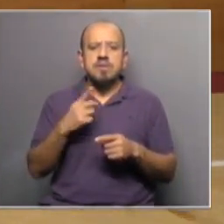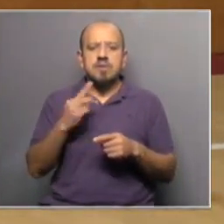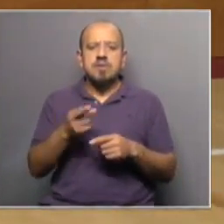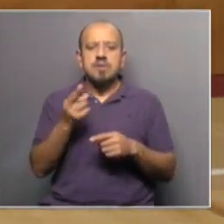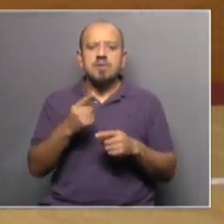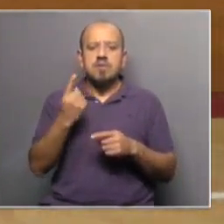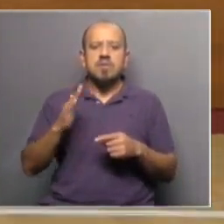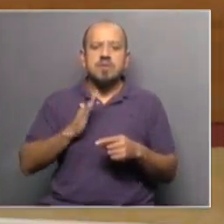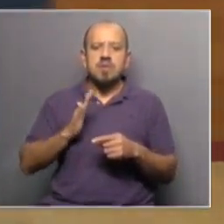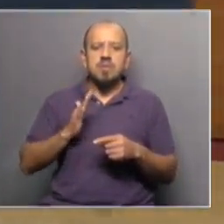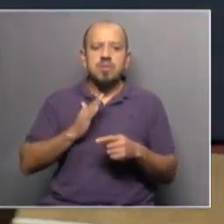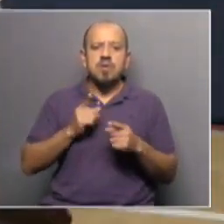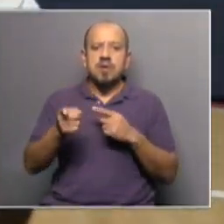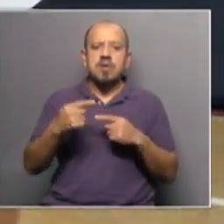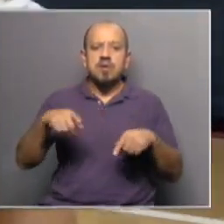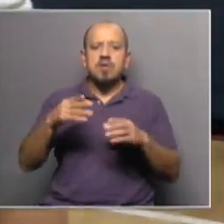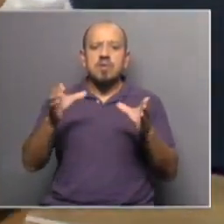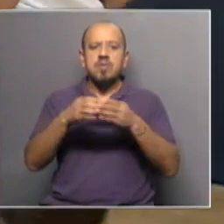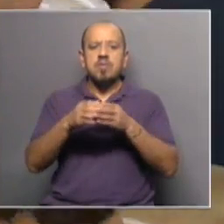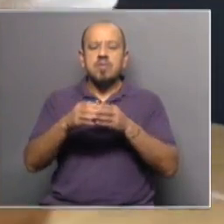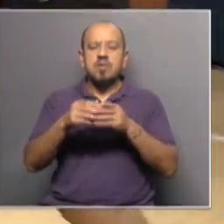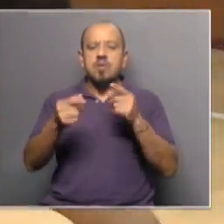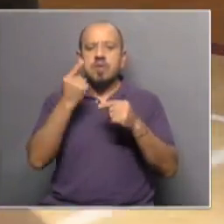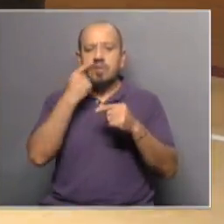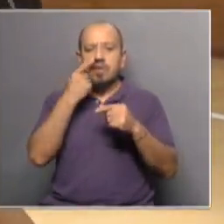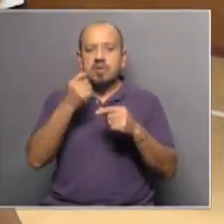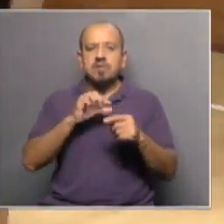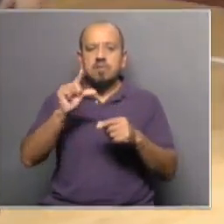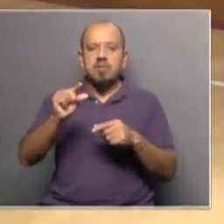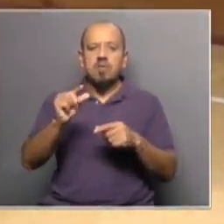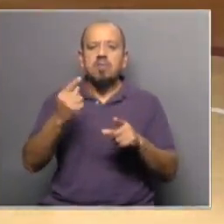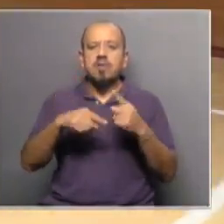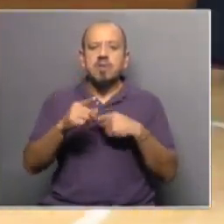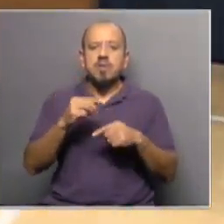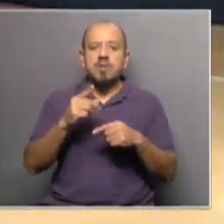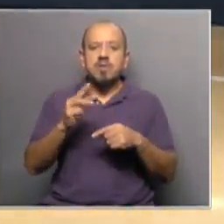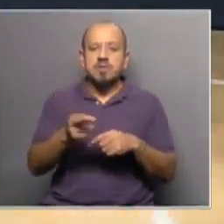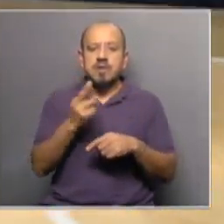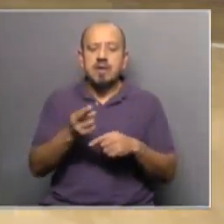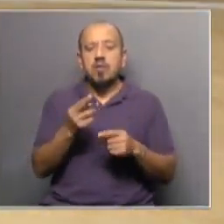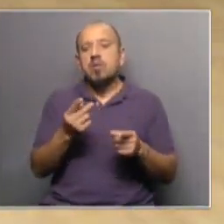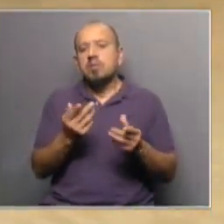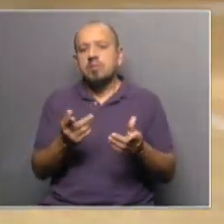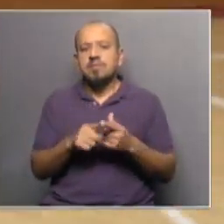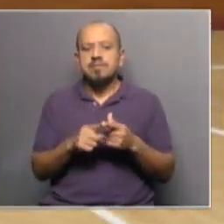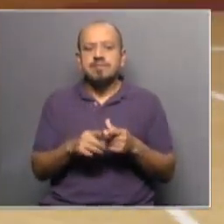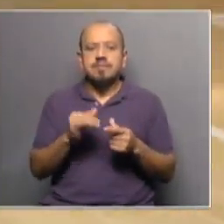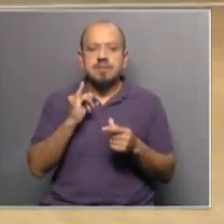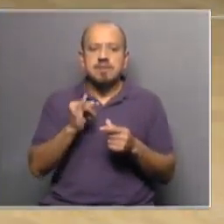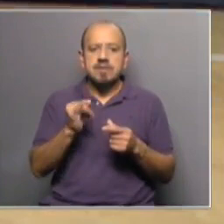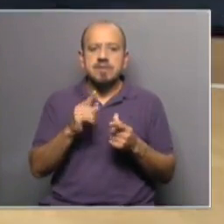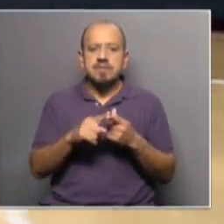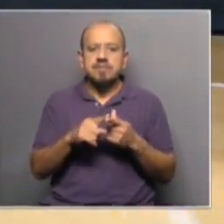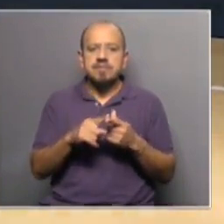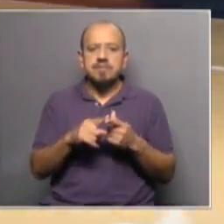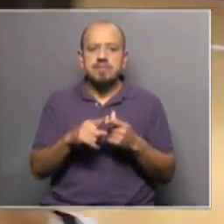que una mujer dirija un plantel de hombres. Obviamente, son muy pocos los casos, pero nos sigue llamando la atención. Sí, sí, es que sigue pasando. Hay